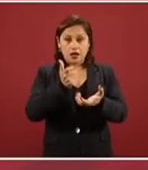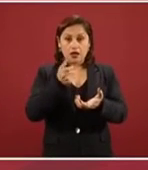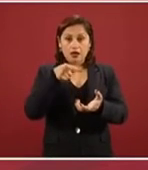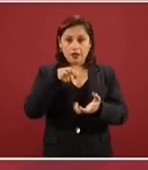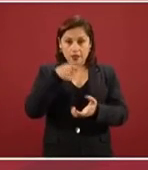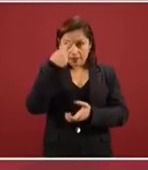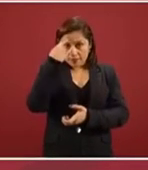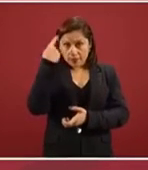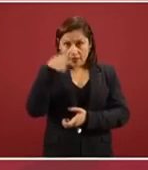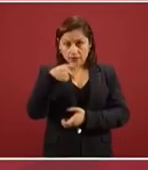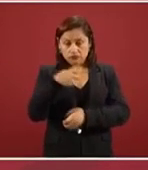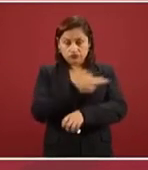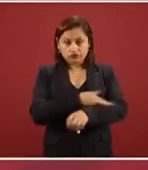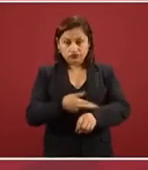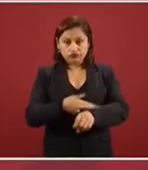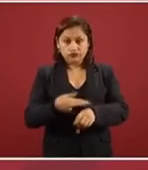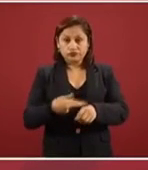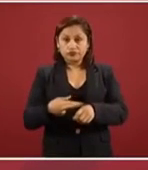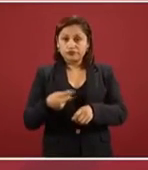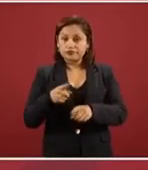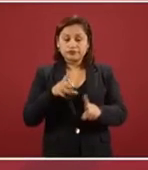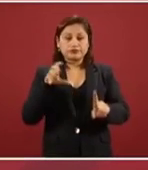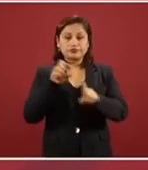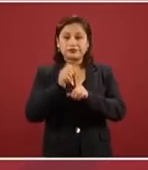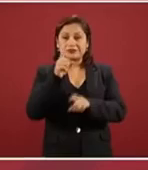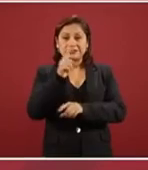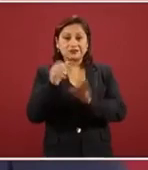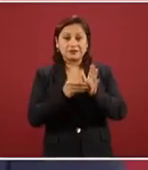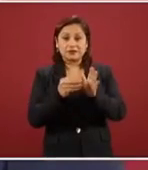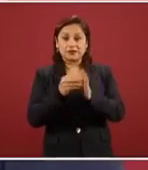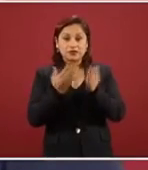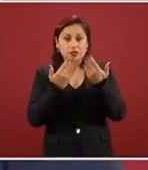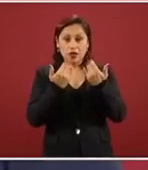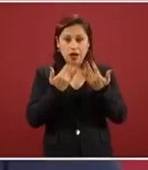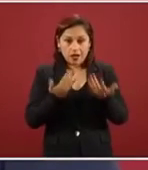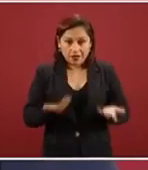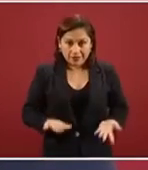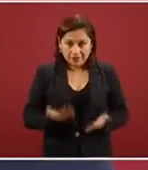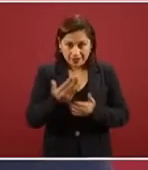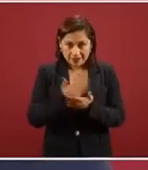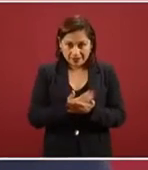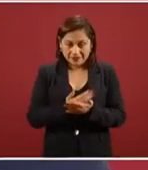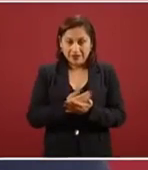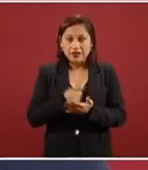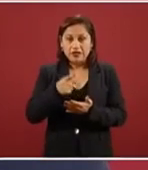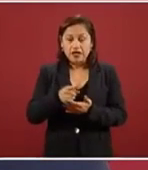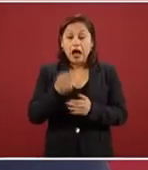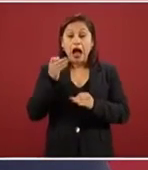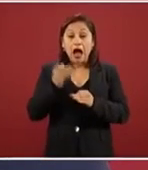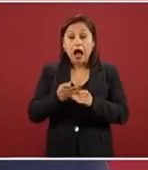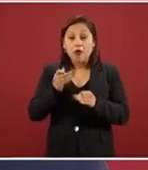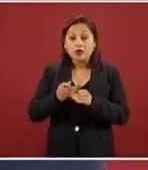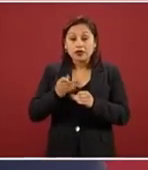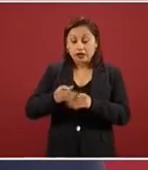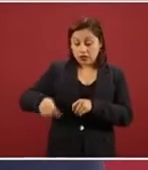5,000 millones nada más en publicidad,